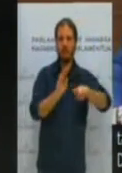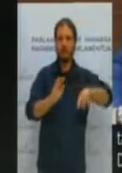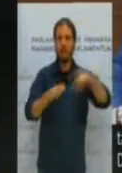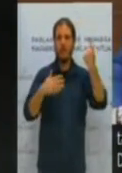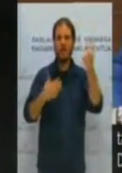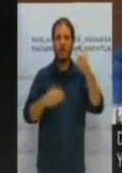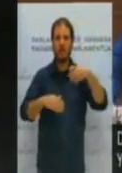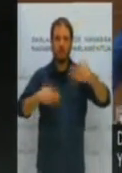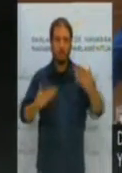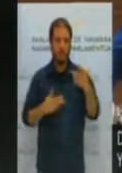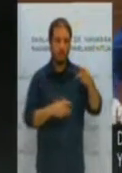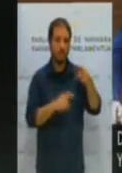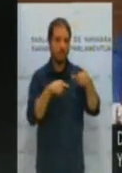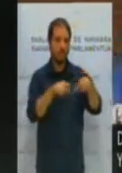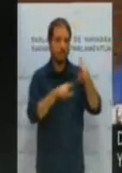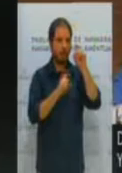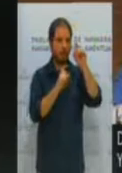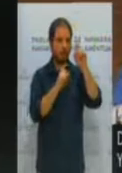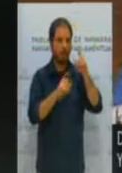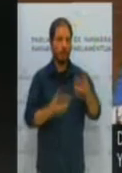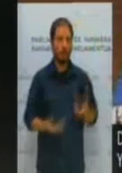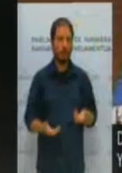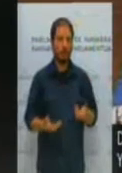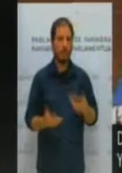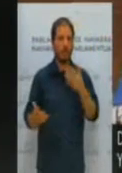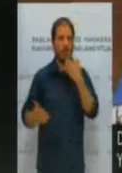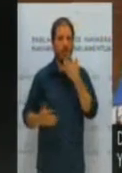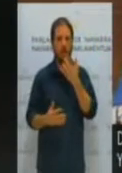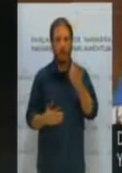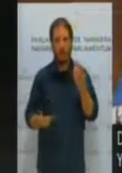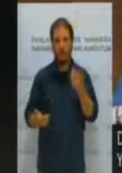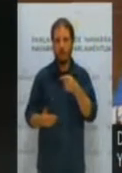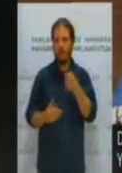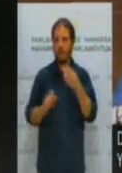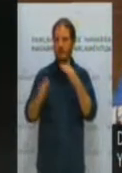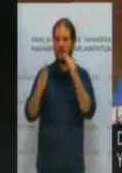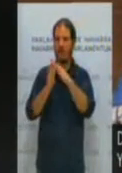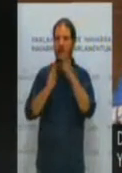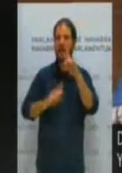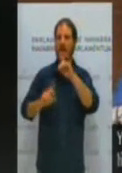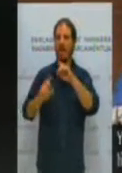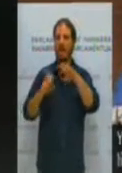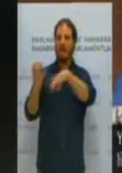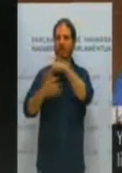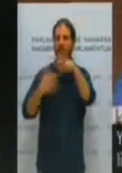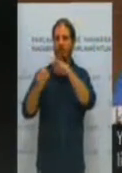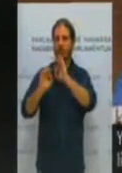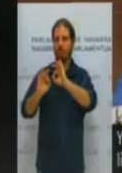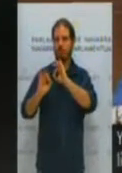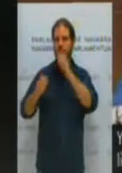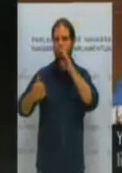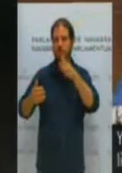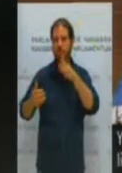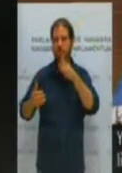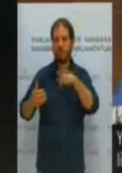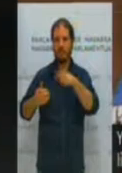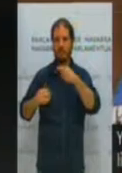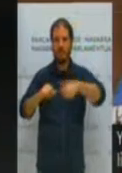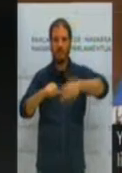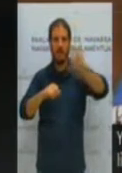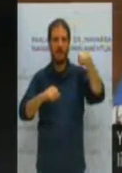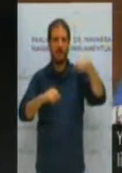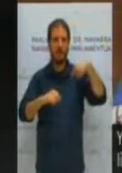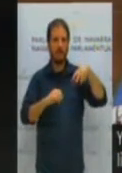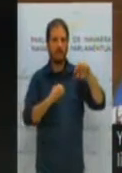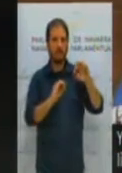Y es que cuando se dice que efectivamente es la casa de los líos, lo era ya con el anterior y lo es más con la actual titular.